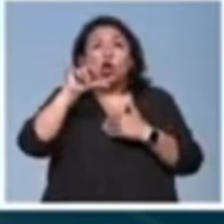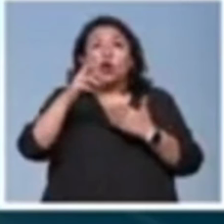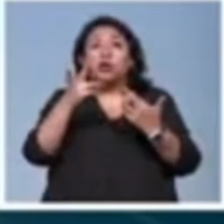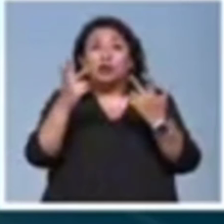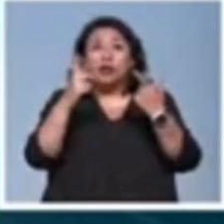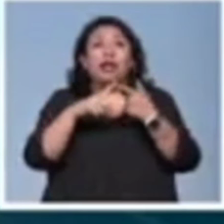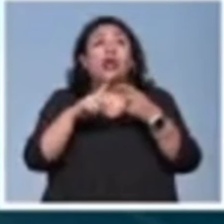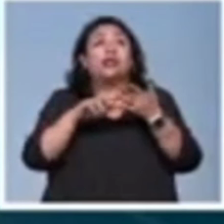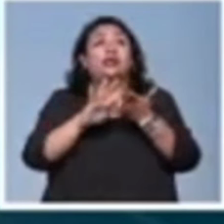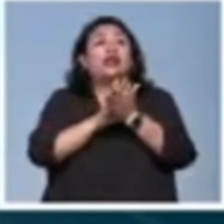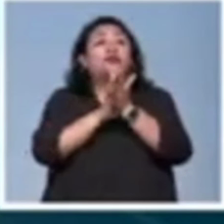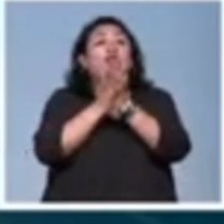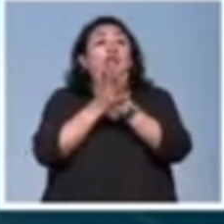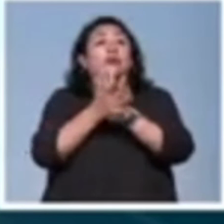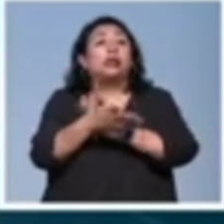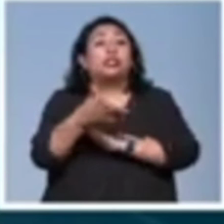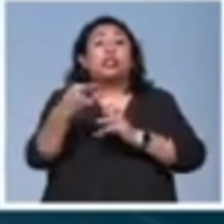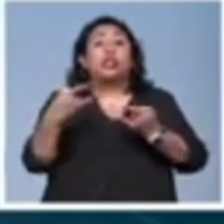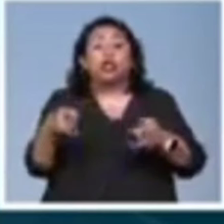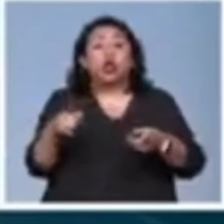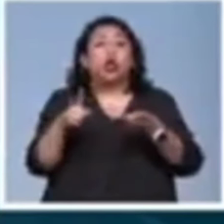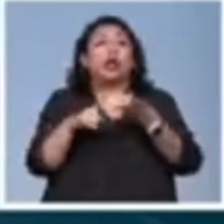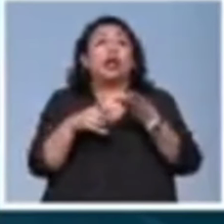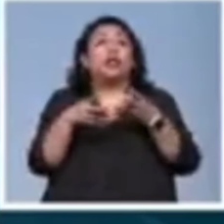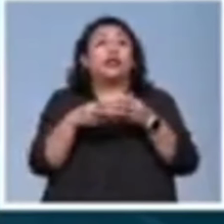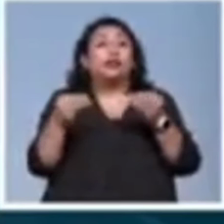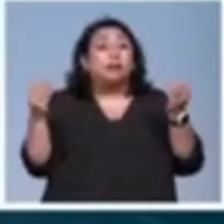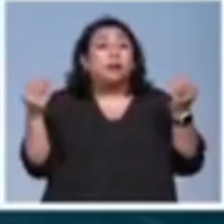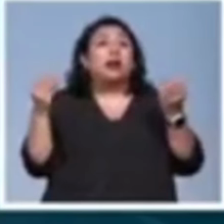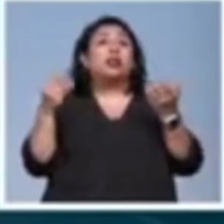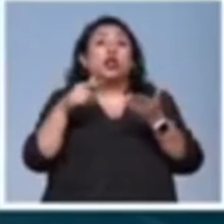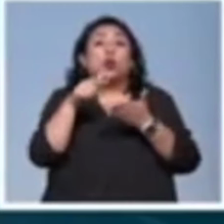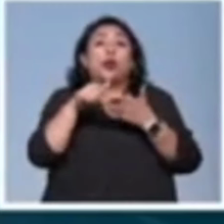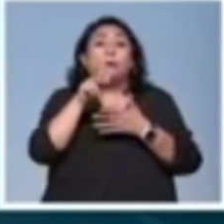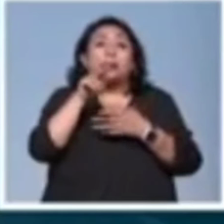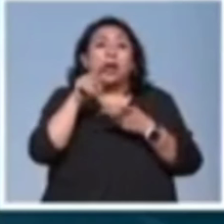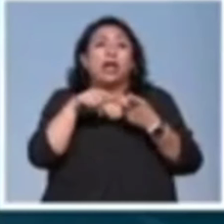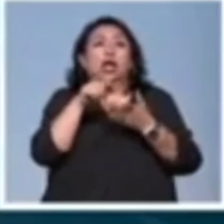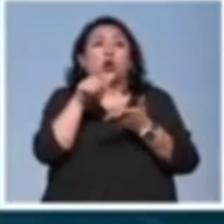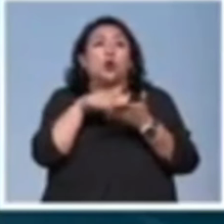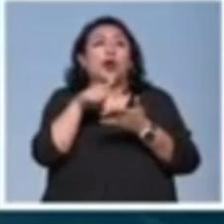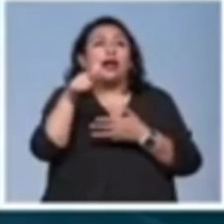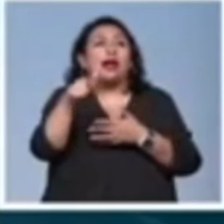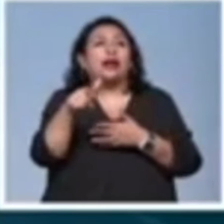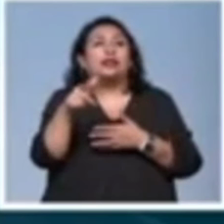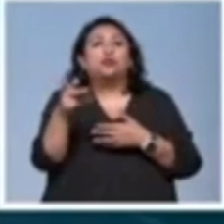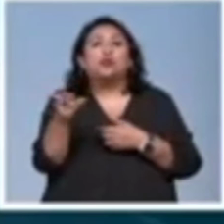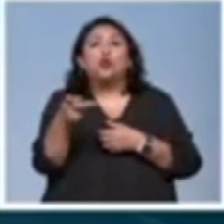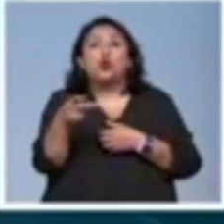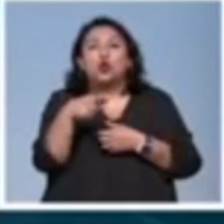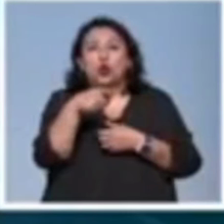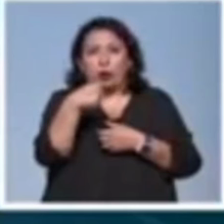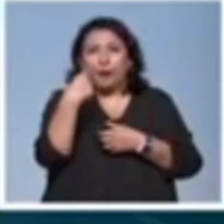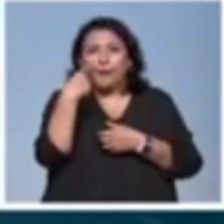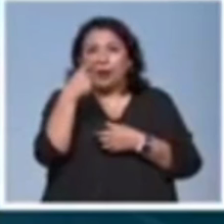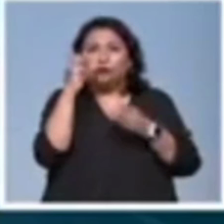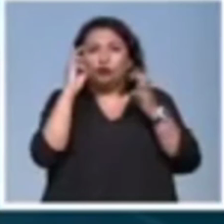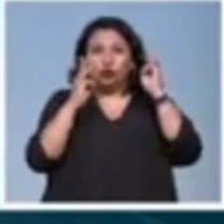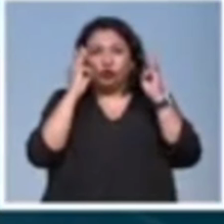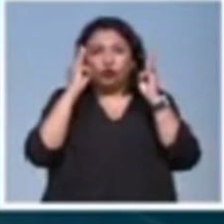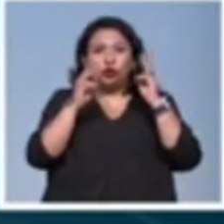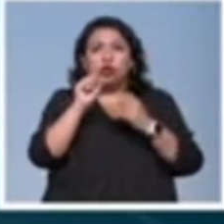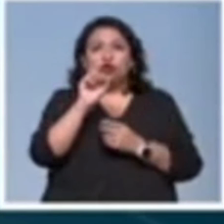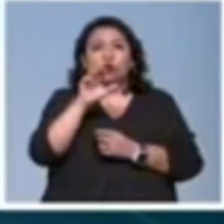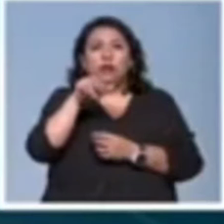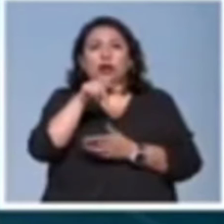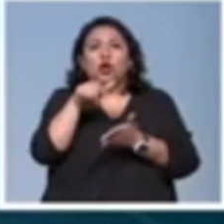fragmentado, la transformación que ha sufrido el Zócalo, la desaparición de viejos palacios y sitios como las pulquerías, se pueden ver en el Museo Soumaya